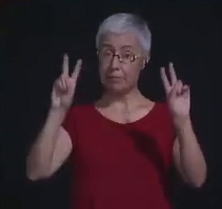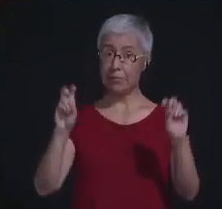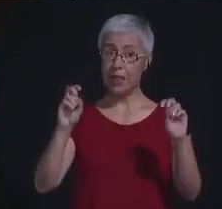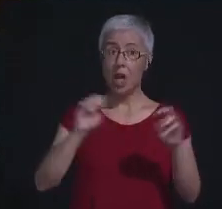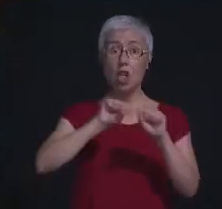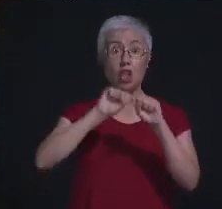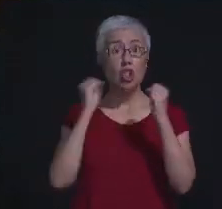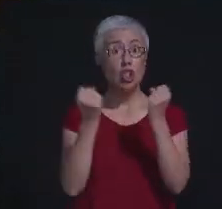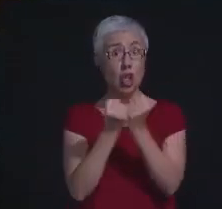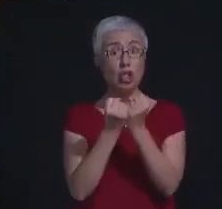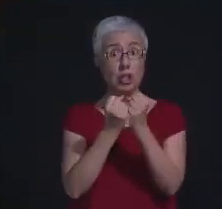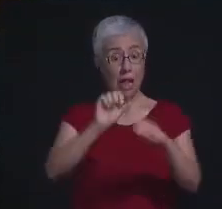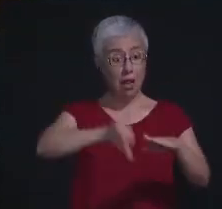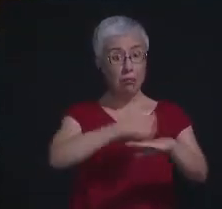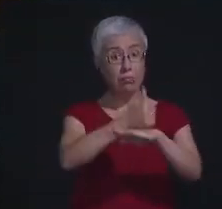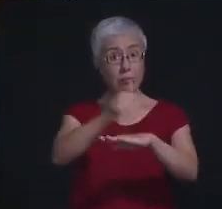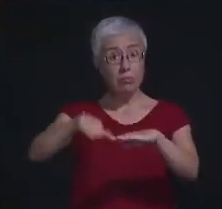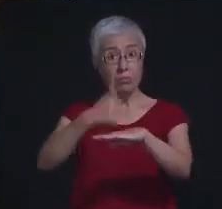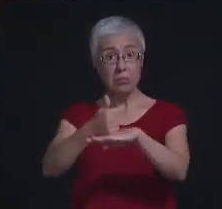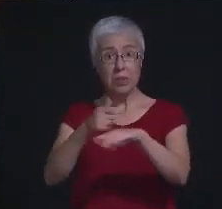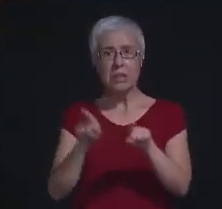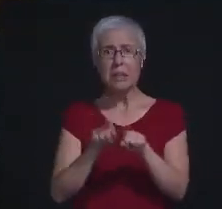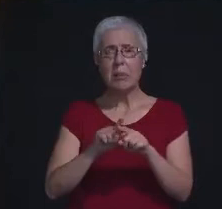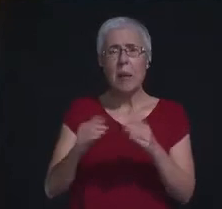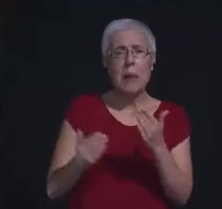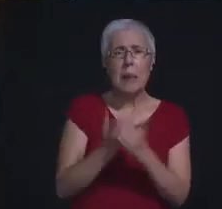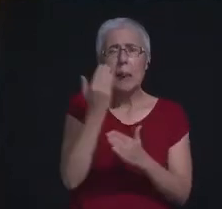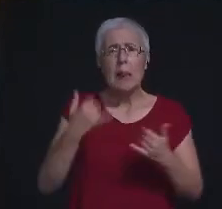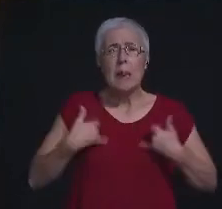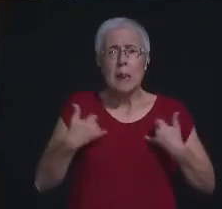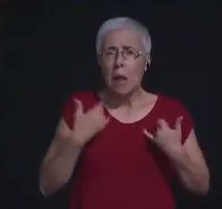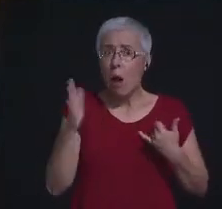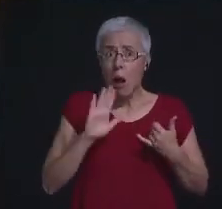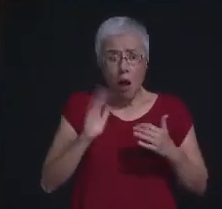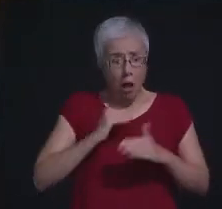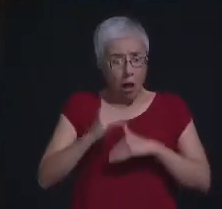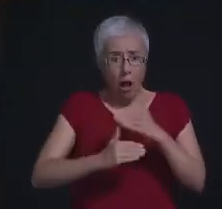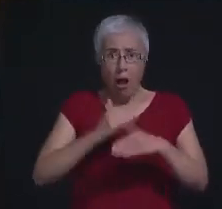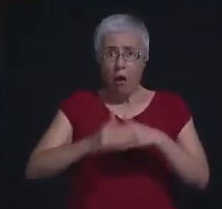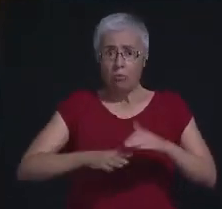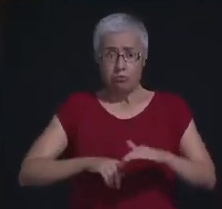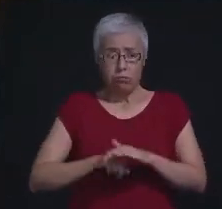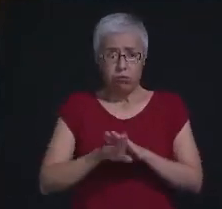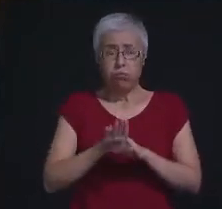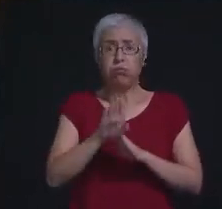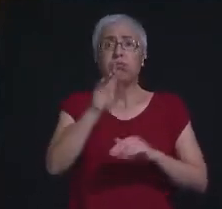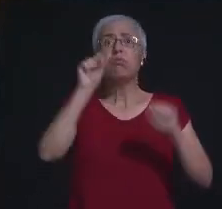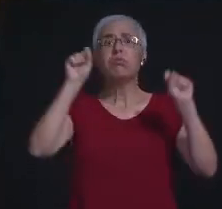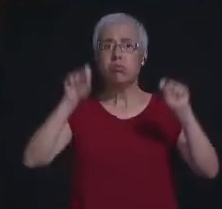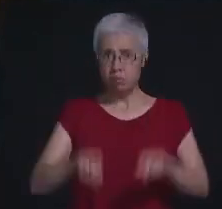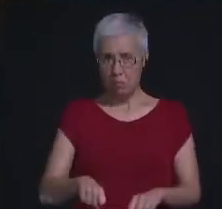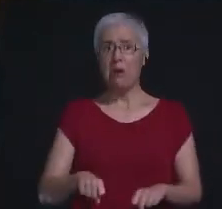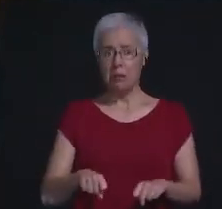ya maduros. Esto está maduro para ser el próximo capital riesgo del siglo XXI. Dice, ahora ya me lo